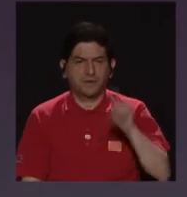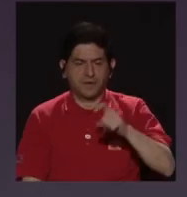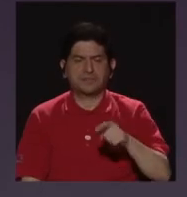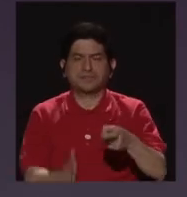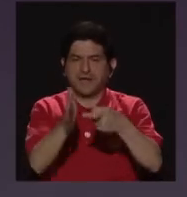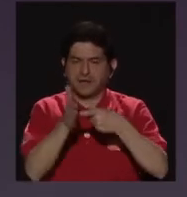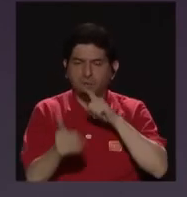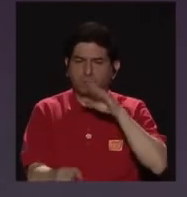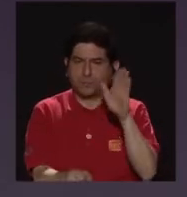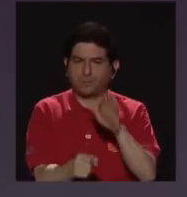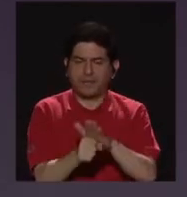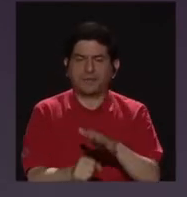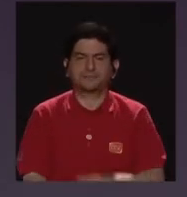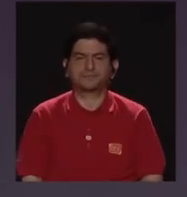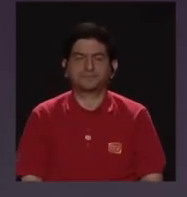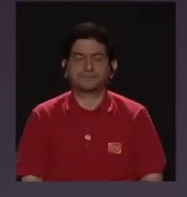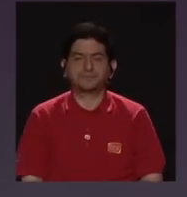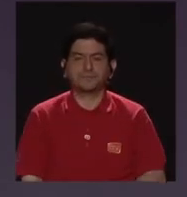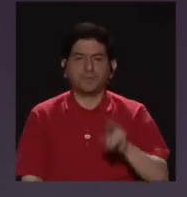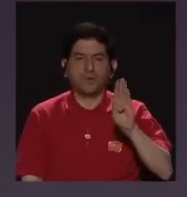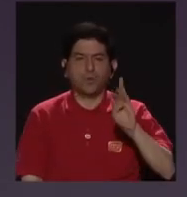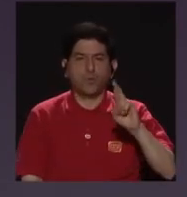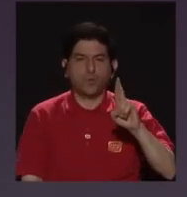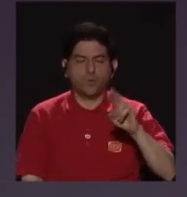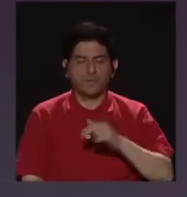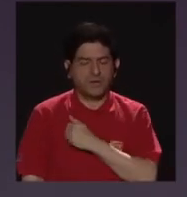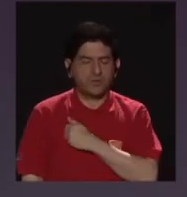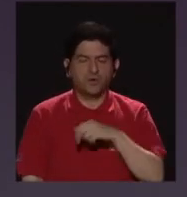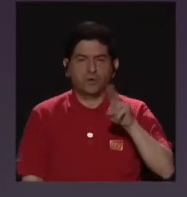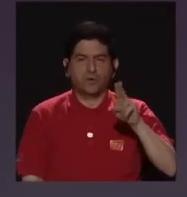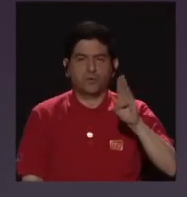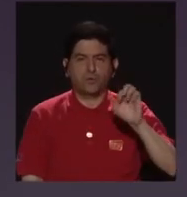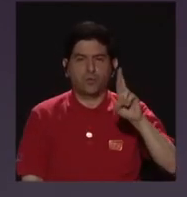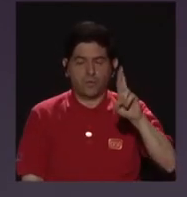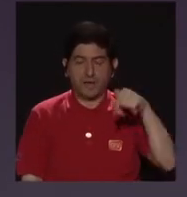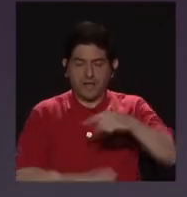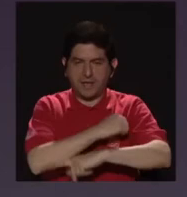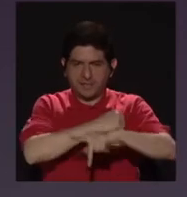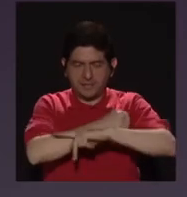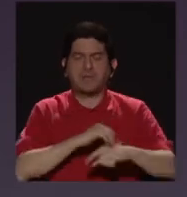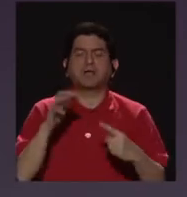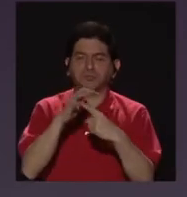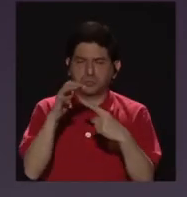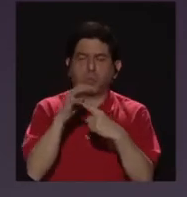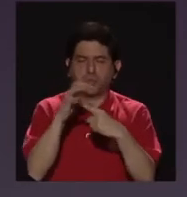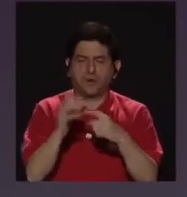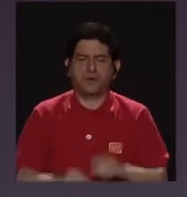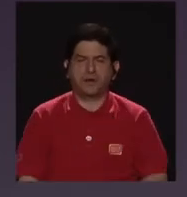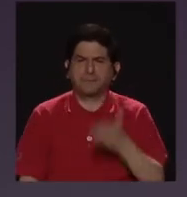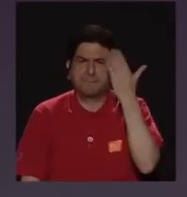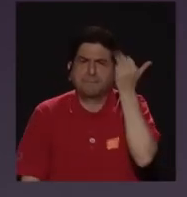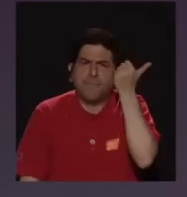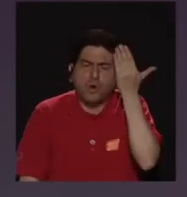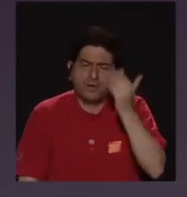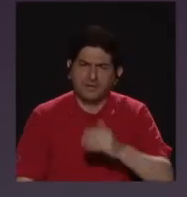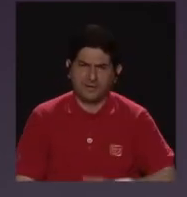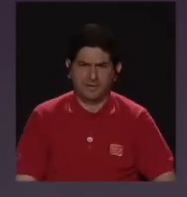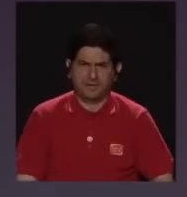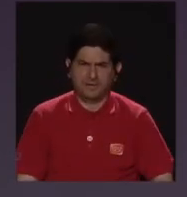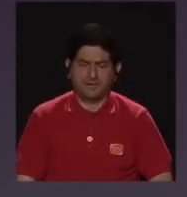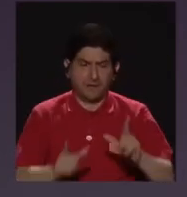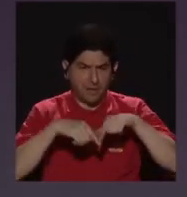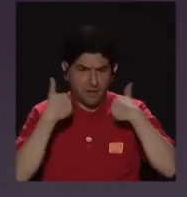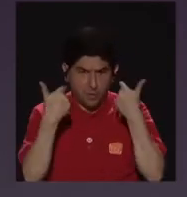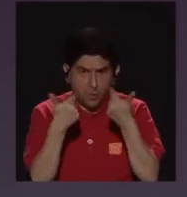requisitos por ejemplo ver en este país y sobre todo en la población lgp ha adquirido popularidad porque los